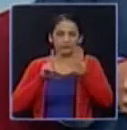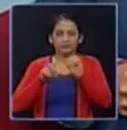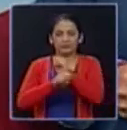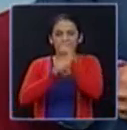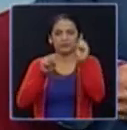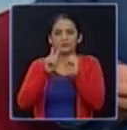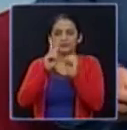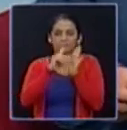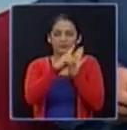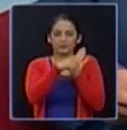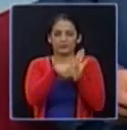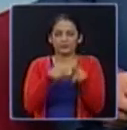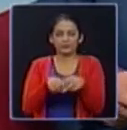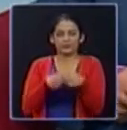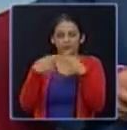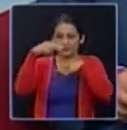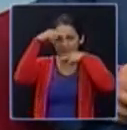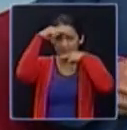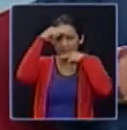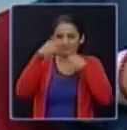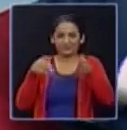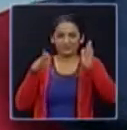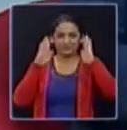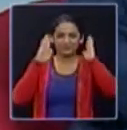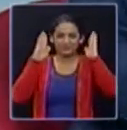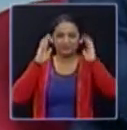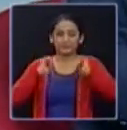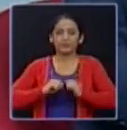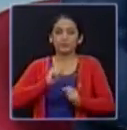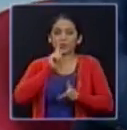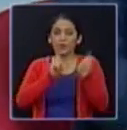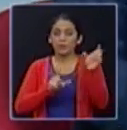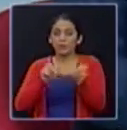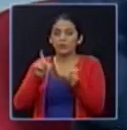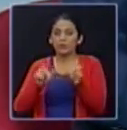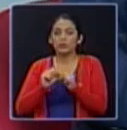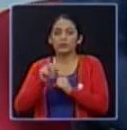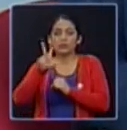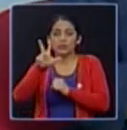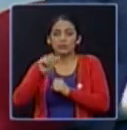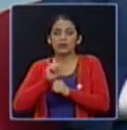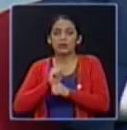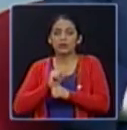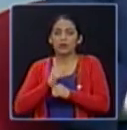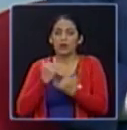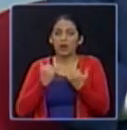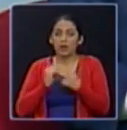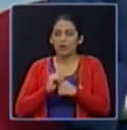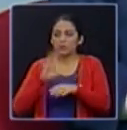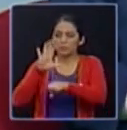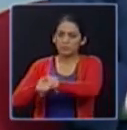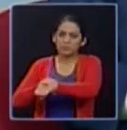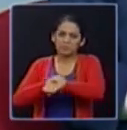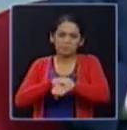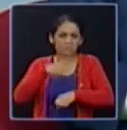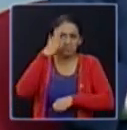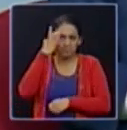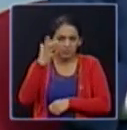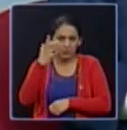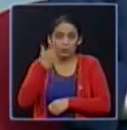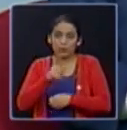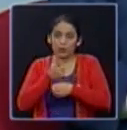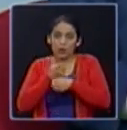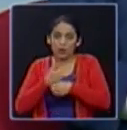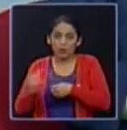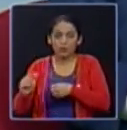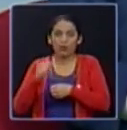Dos minutos, iniciamos mucha atención. Tres personas están detenidas por el asesinato de una niña en Loja. El fiscal